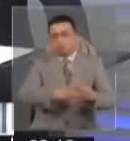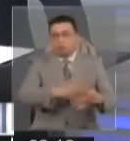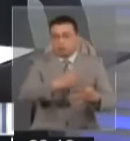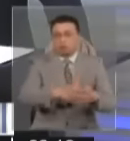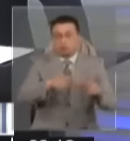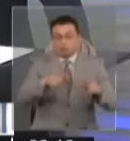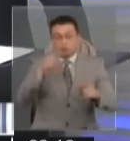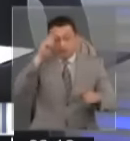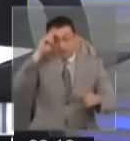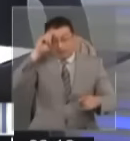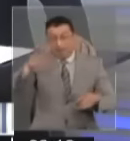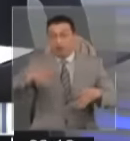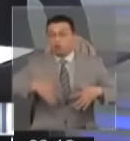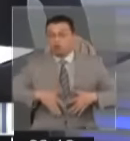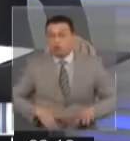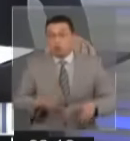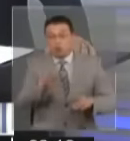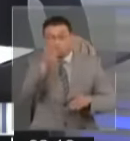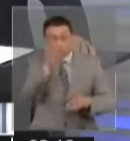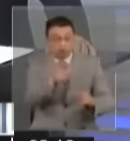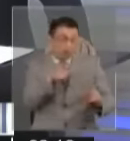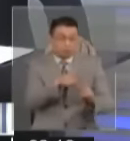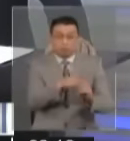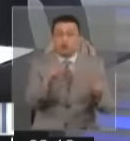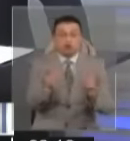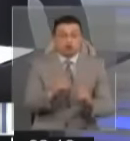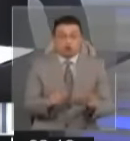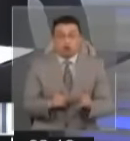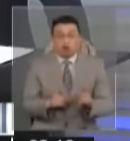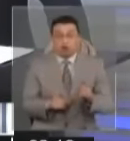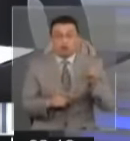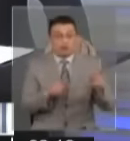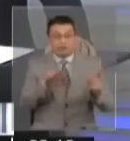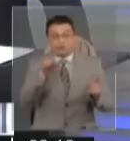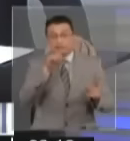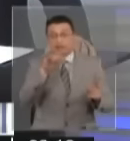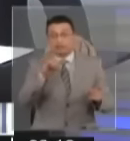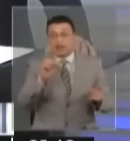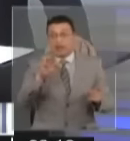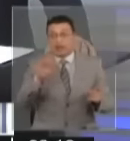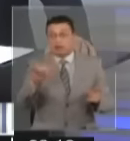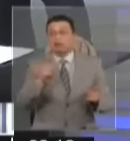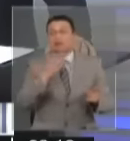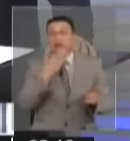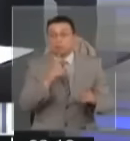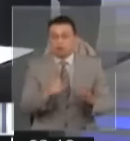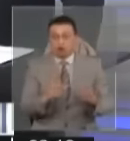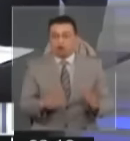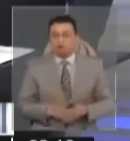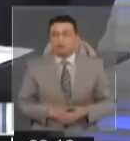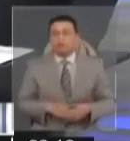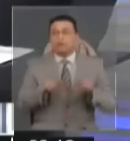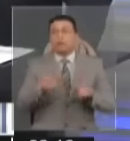una idea ni por una persona en particular, ni mucho menos por el señor Sari. Lo que quisiera precisar es que hace poco estuvimos en una reunión en la